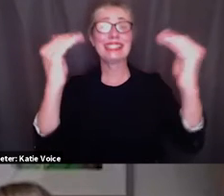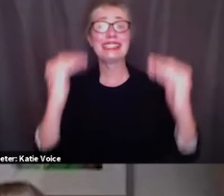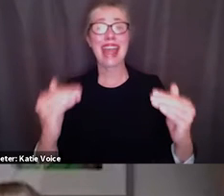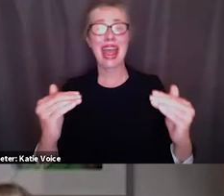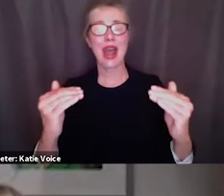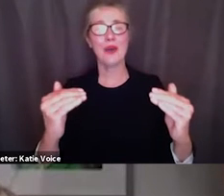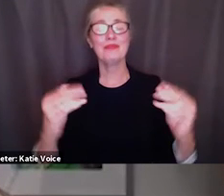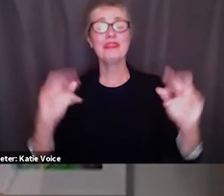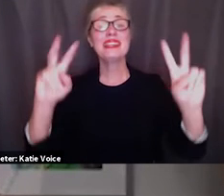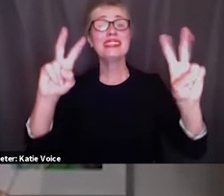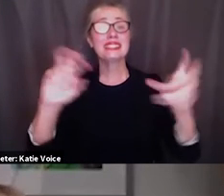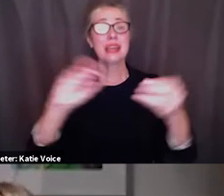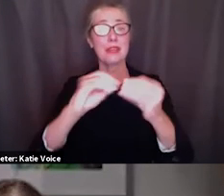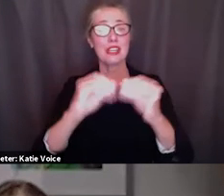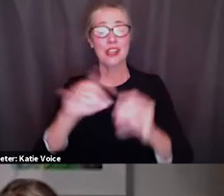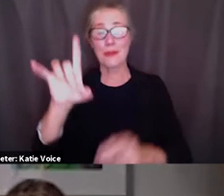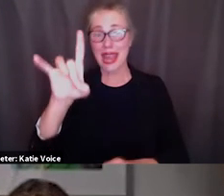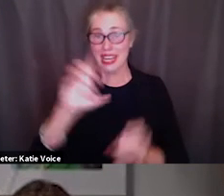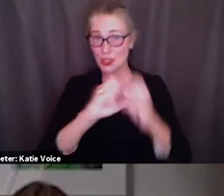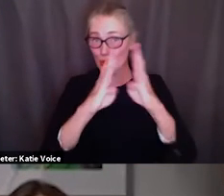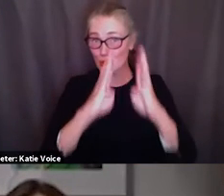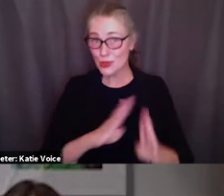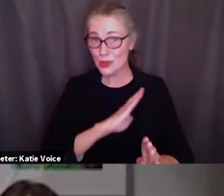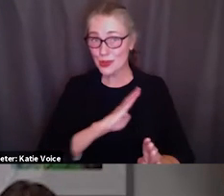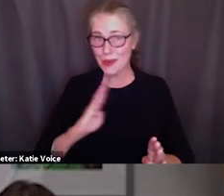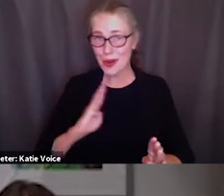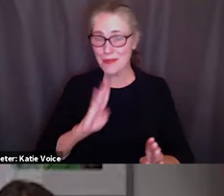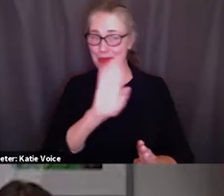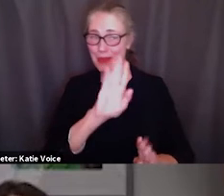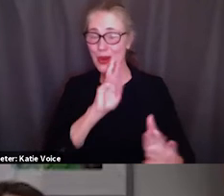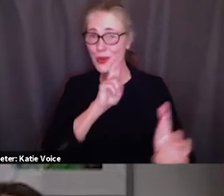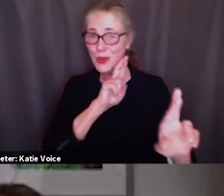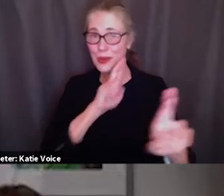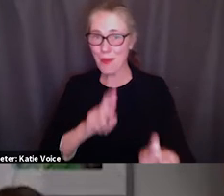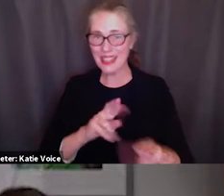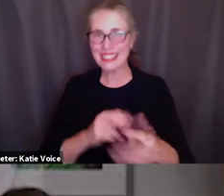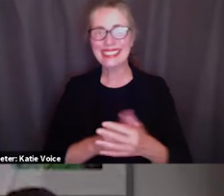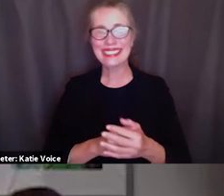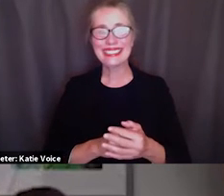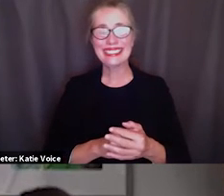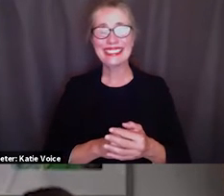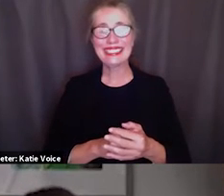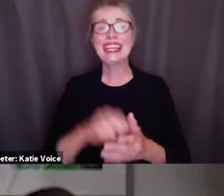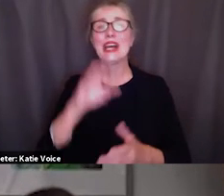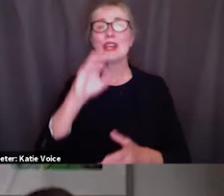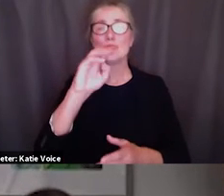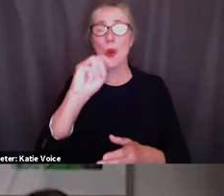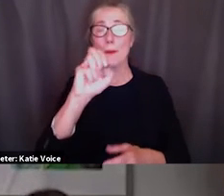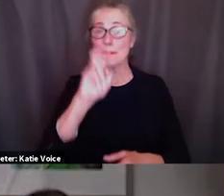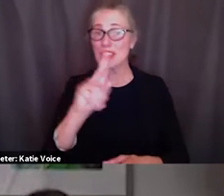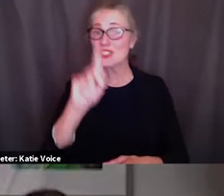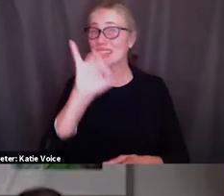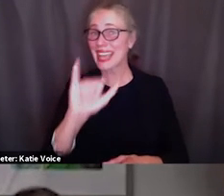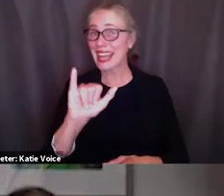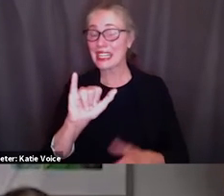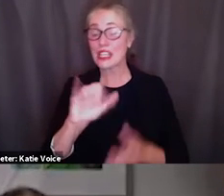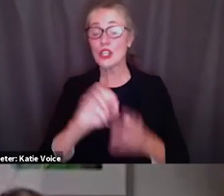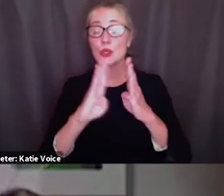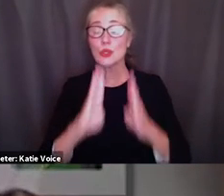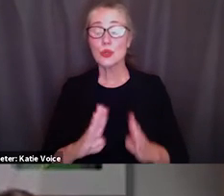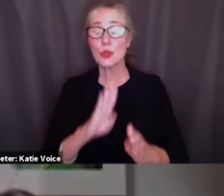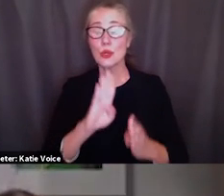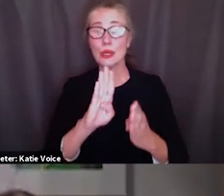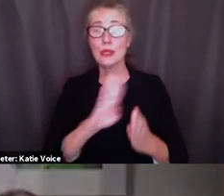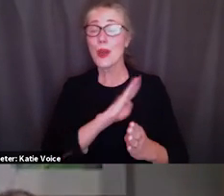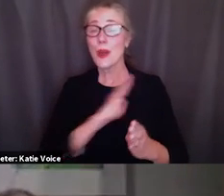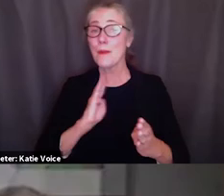8, que es el reporte del Consejo Estudiantil por medio del miembro del Consejo, señor Kelly. ¿Qué desea compartir